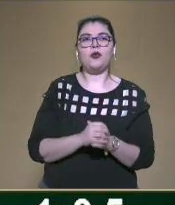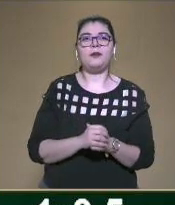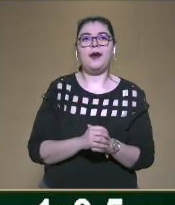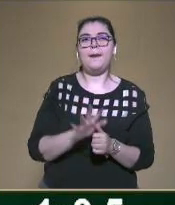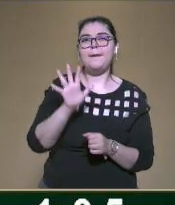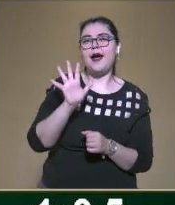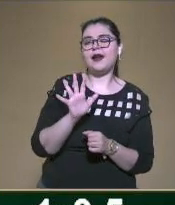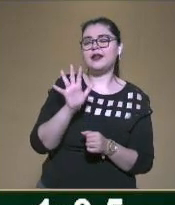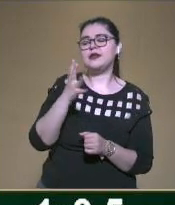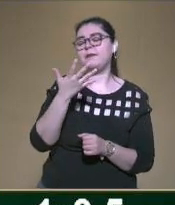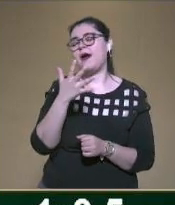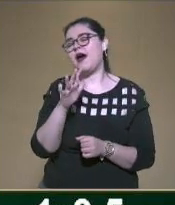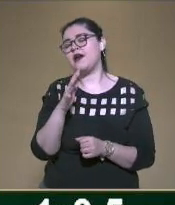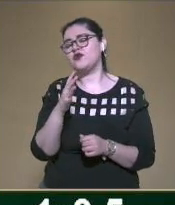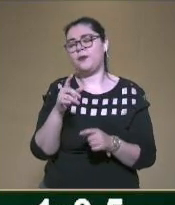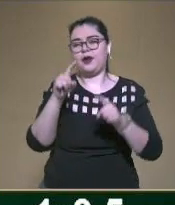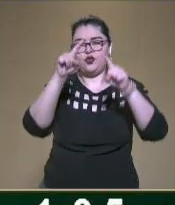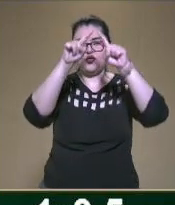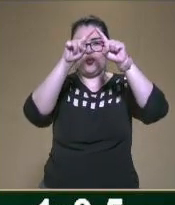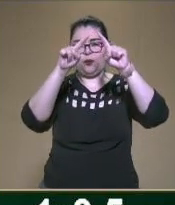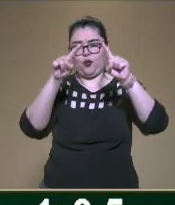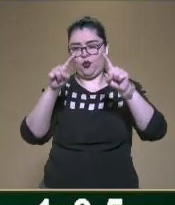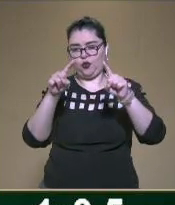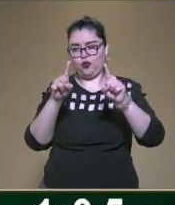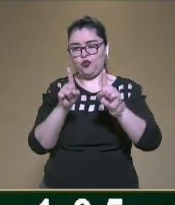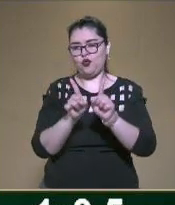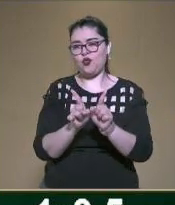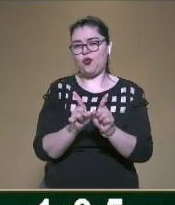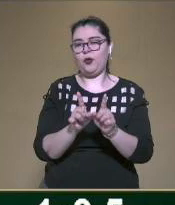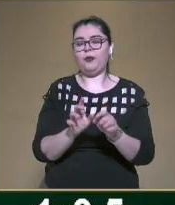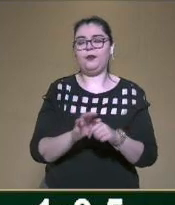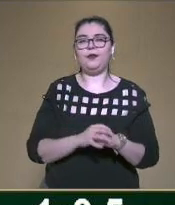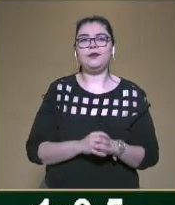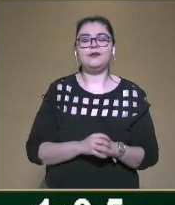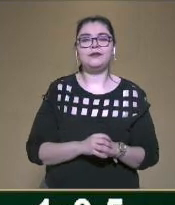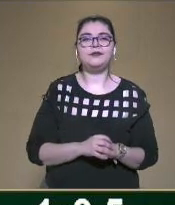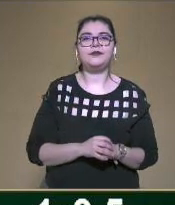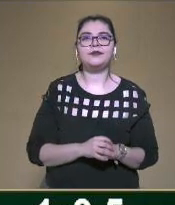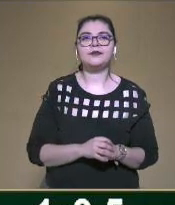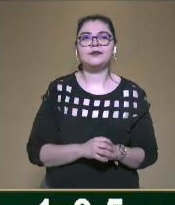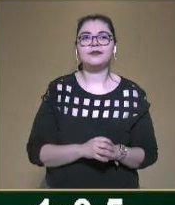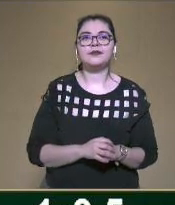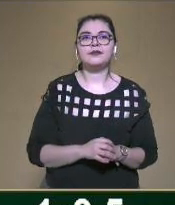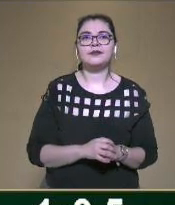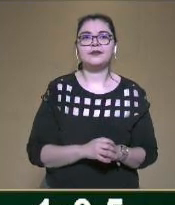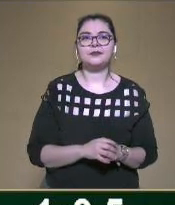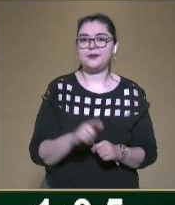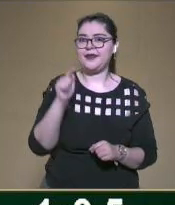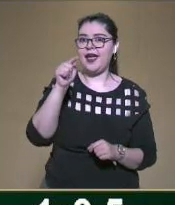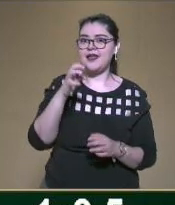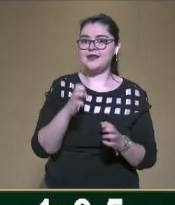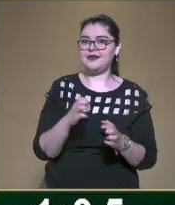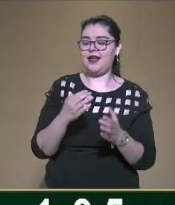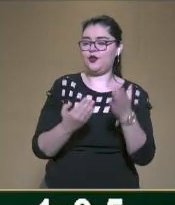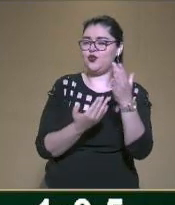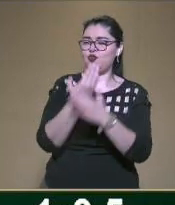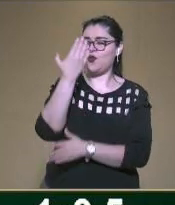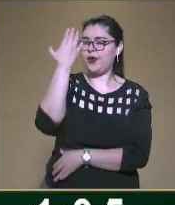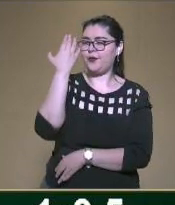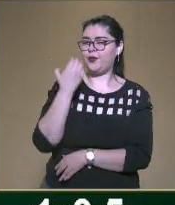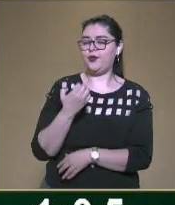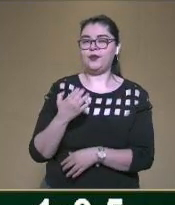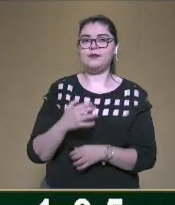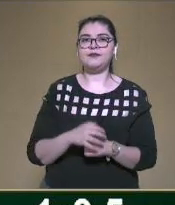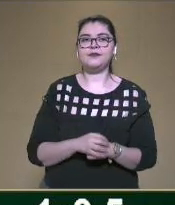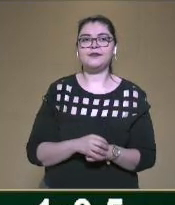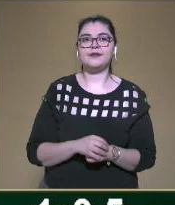un rombo, ¿no? Más o menos se aparece un rombo. Entonces, ahí está Nuevo León. Y aquí, en mero en medio, casi